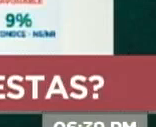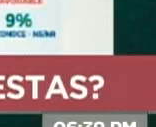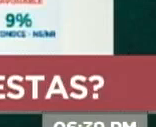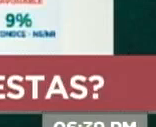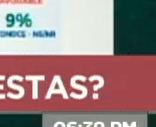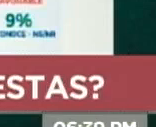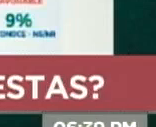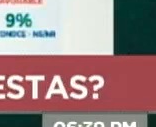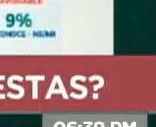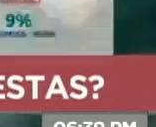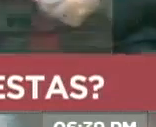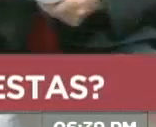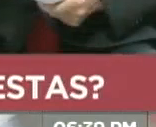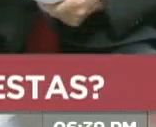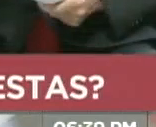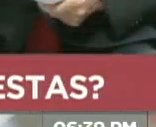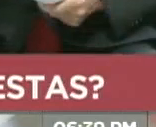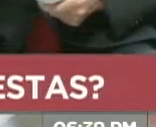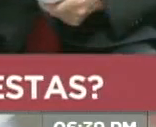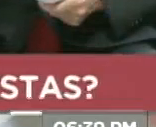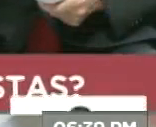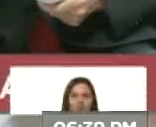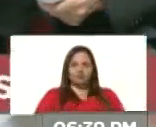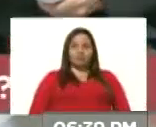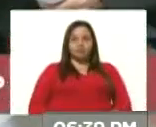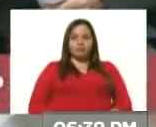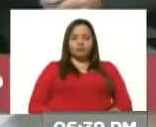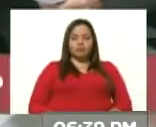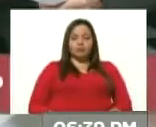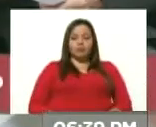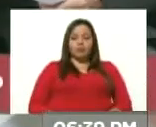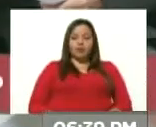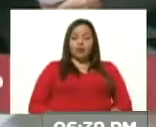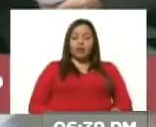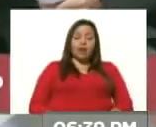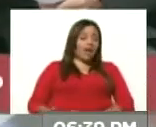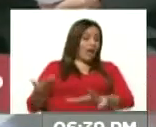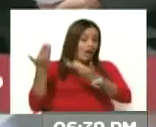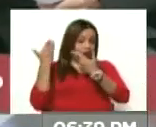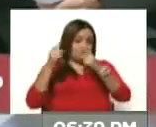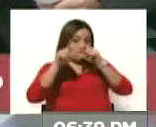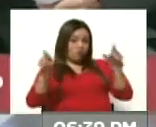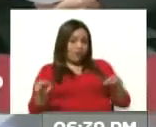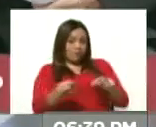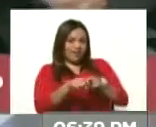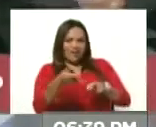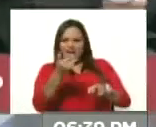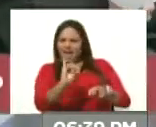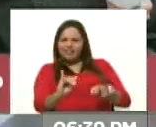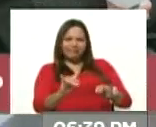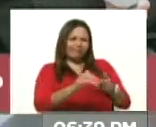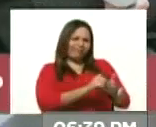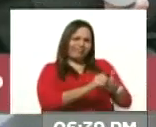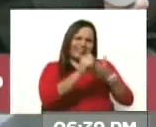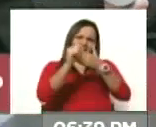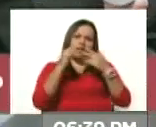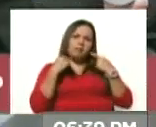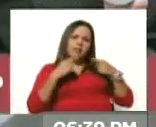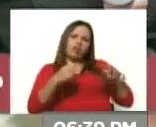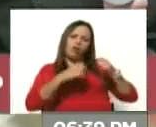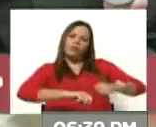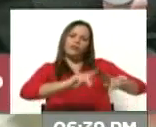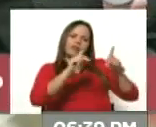cementerio político ese ministerio político definitivo estos son ya líderes que perdieron su